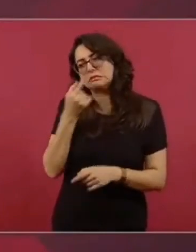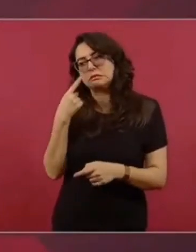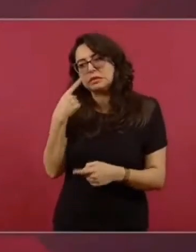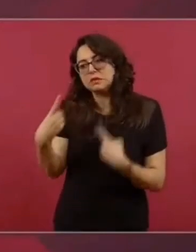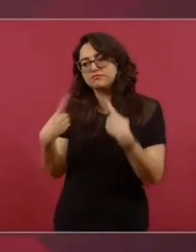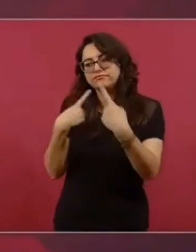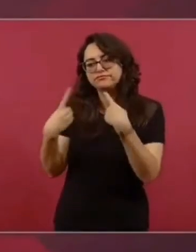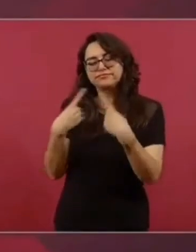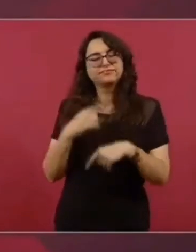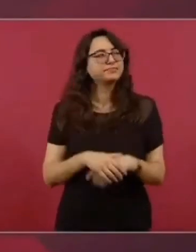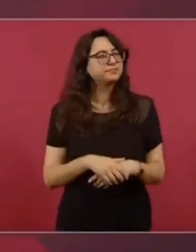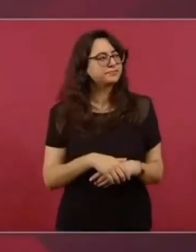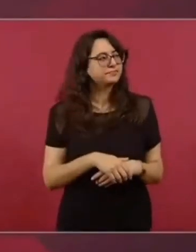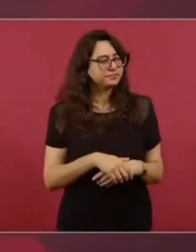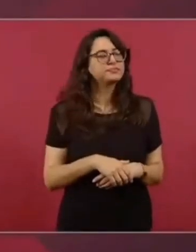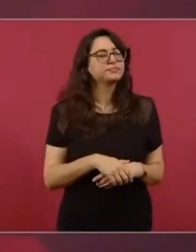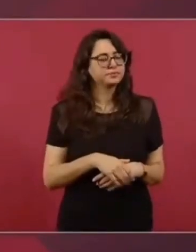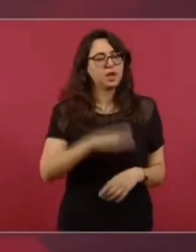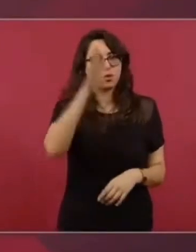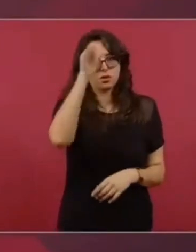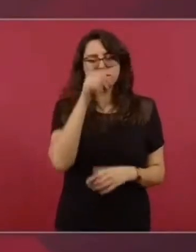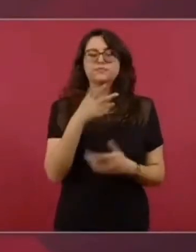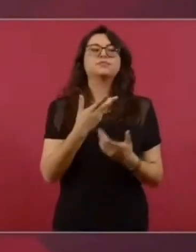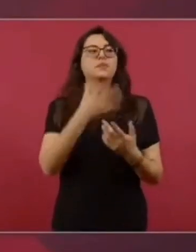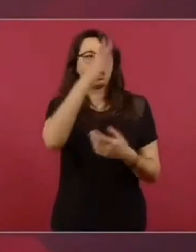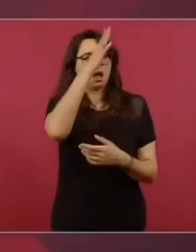y se amplió el plazo, pero